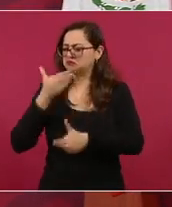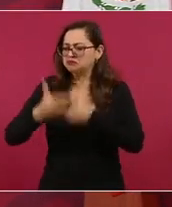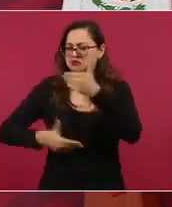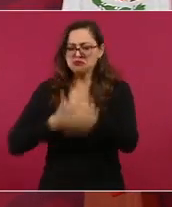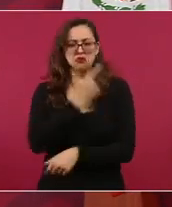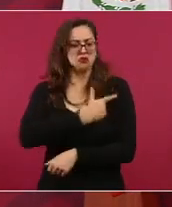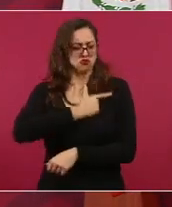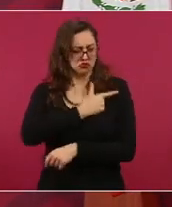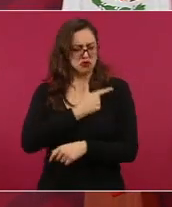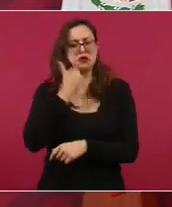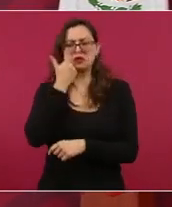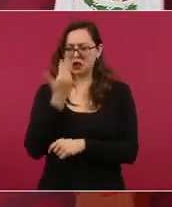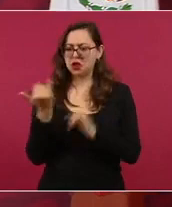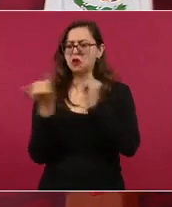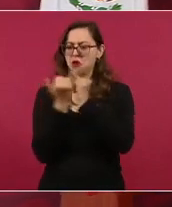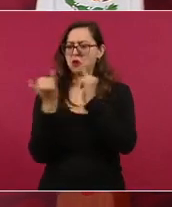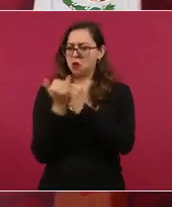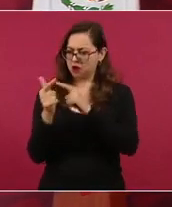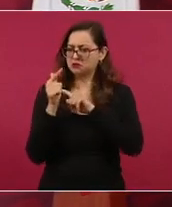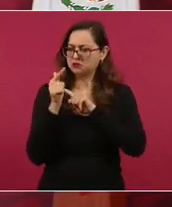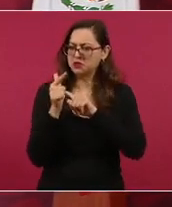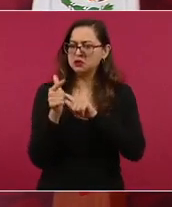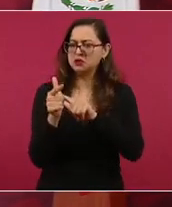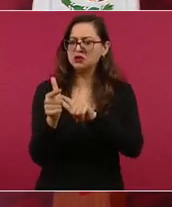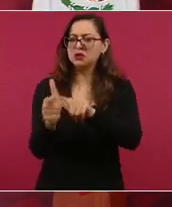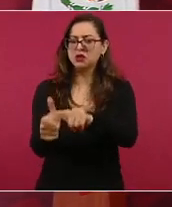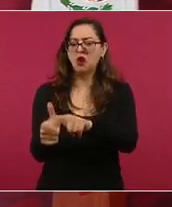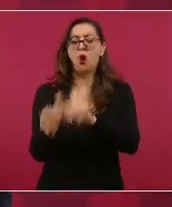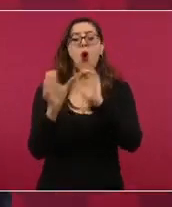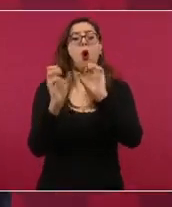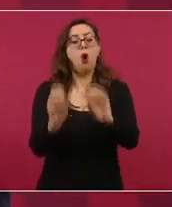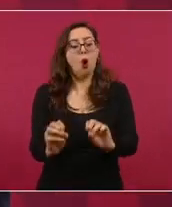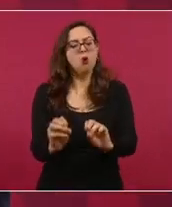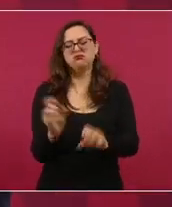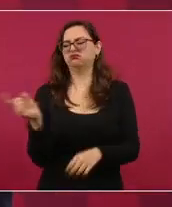transformación, quiero que regrese lo que había.